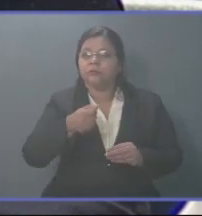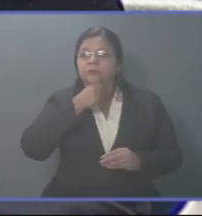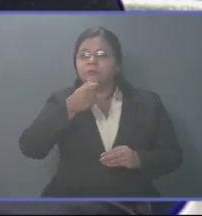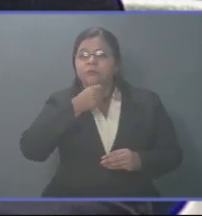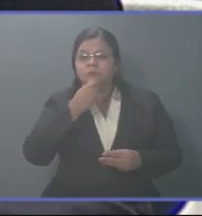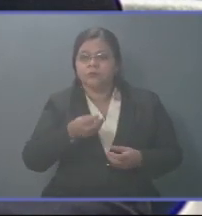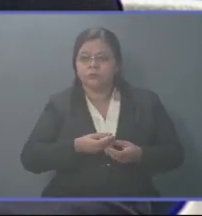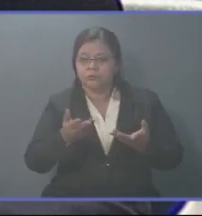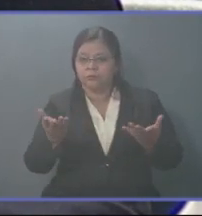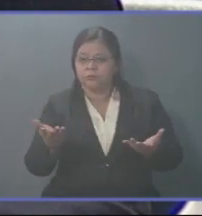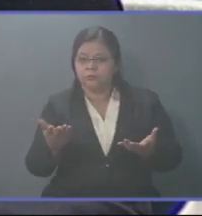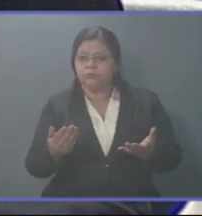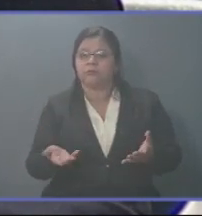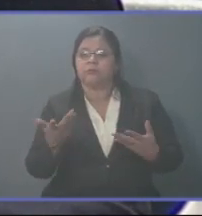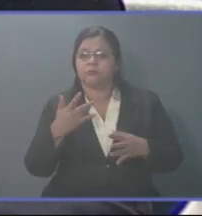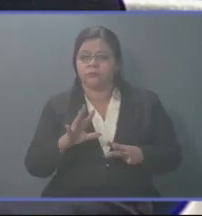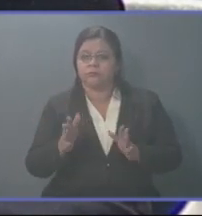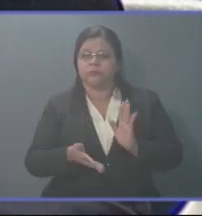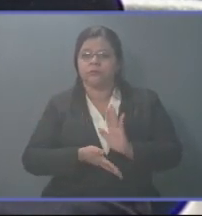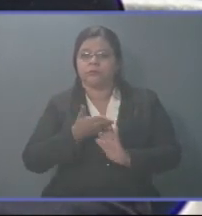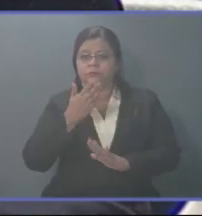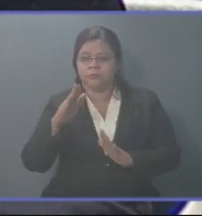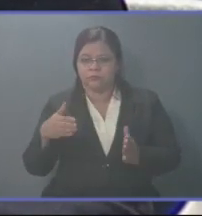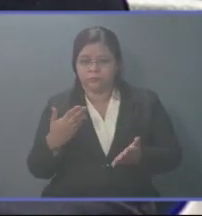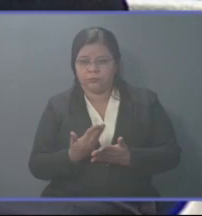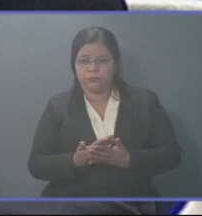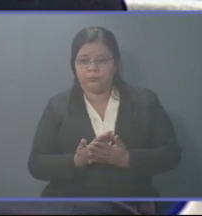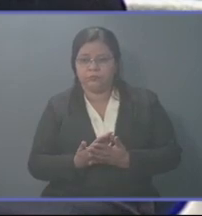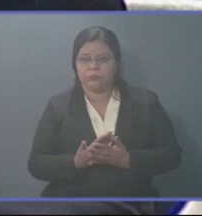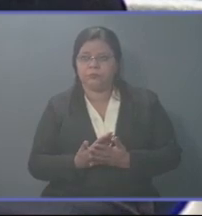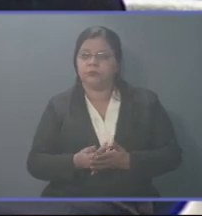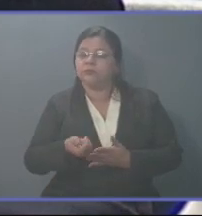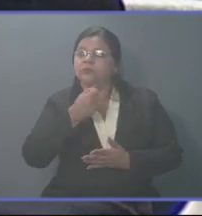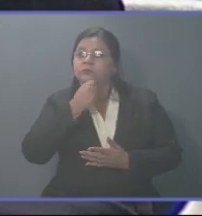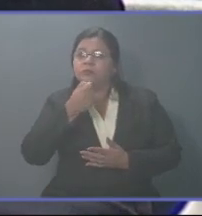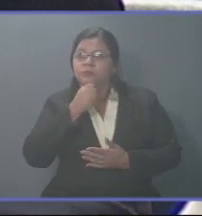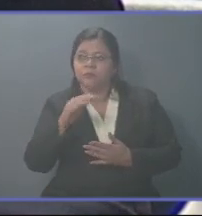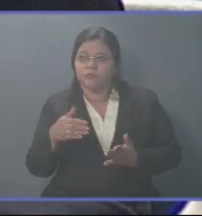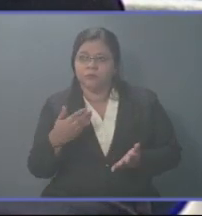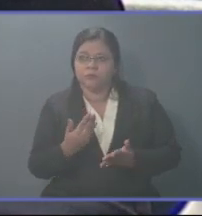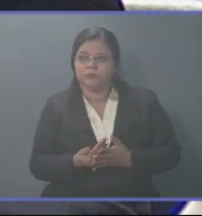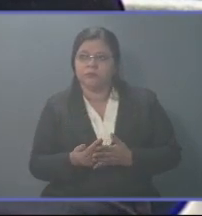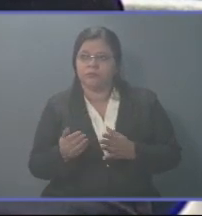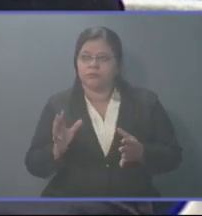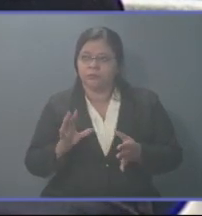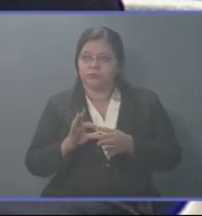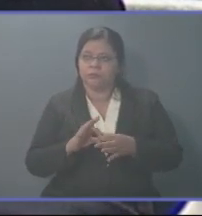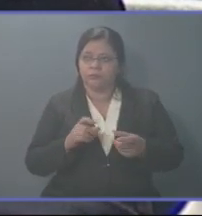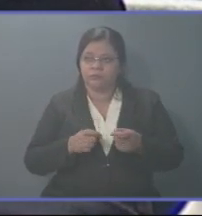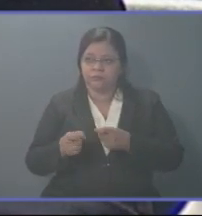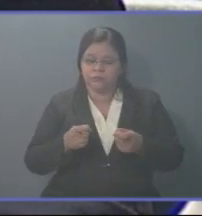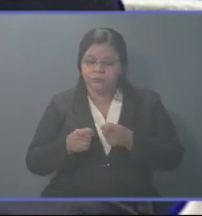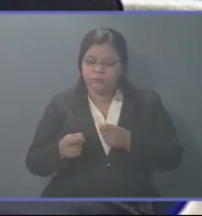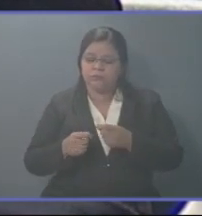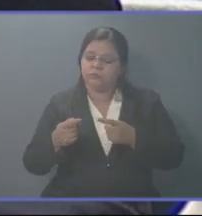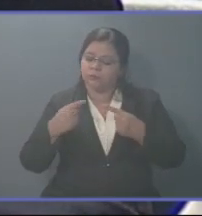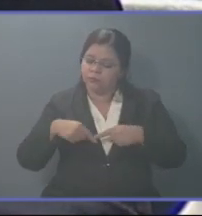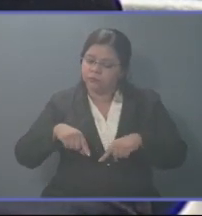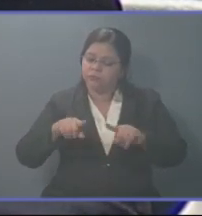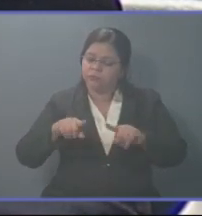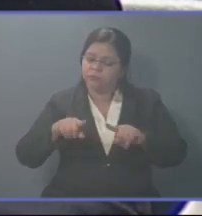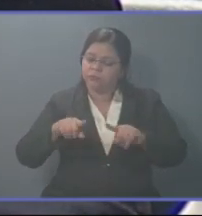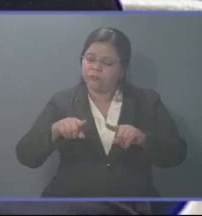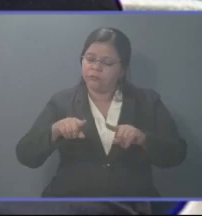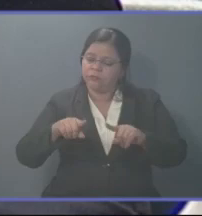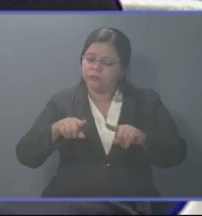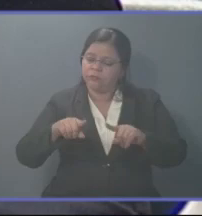información que integre, desarrolle y consolide la información relacionada con el monitoreo, seguimiento y